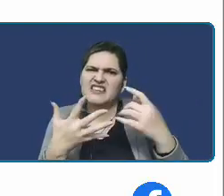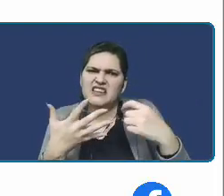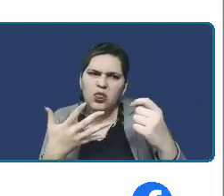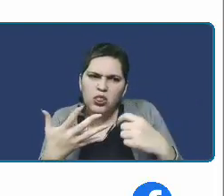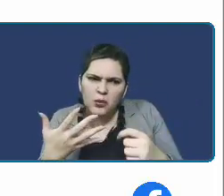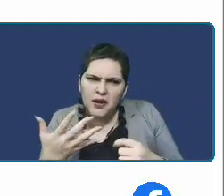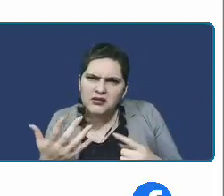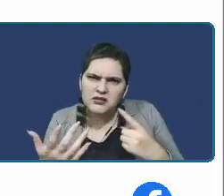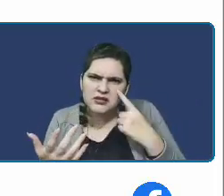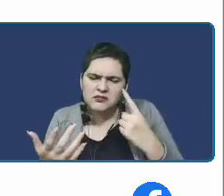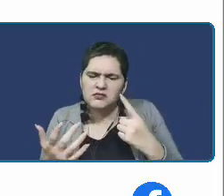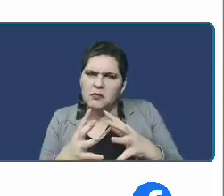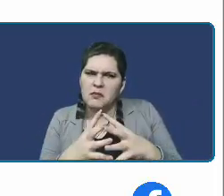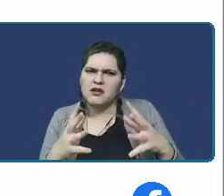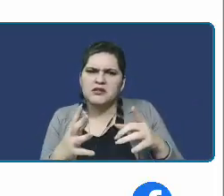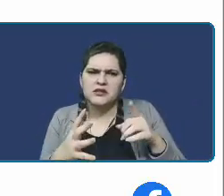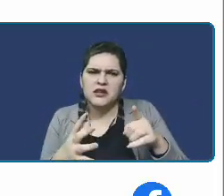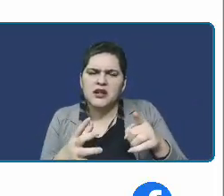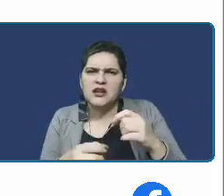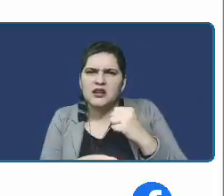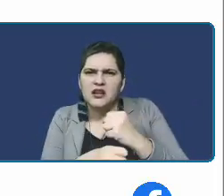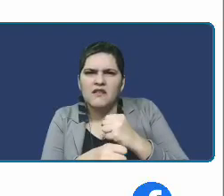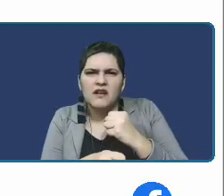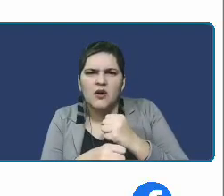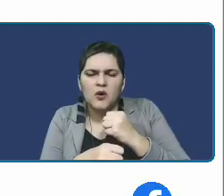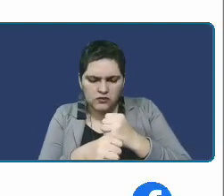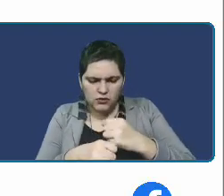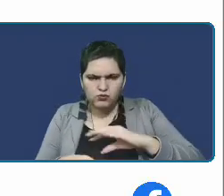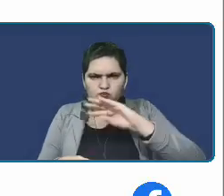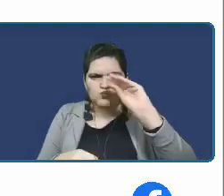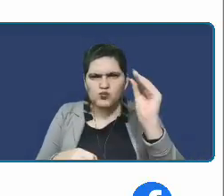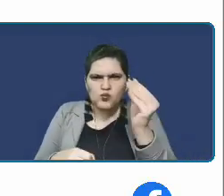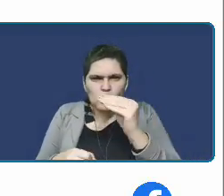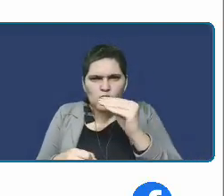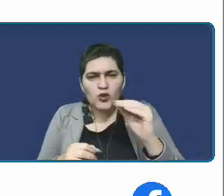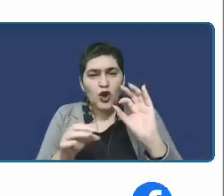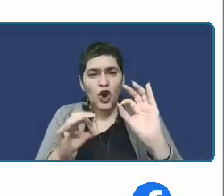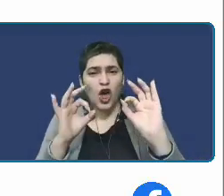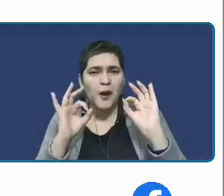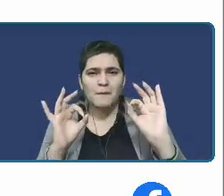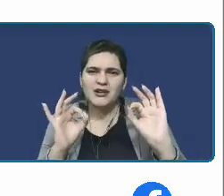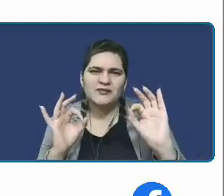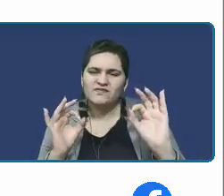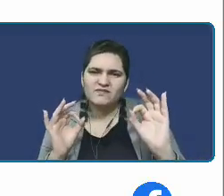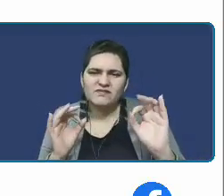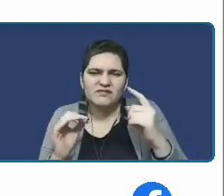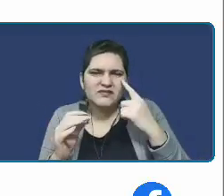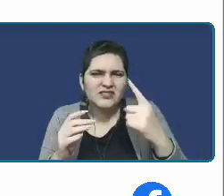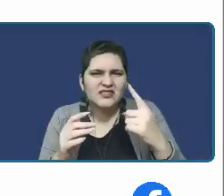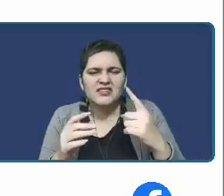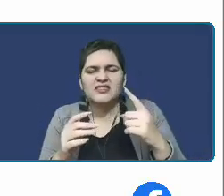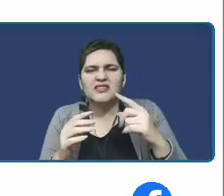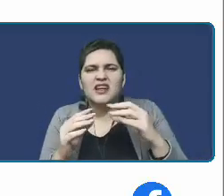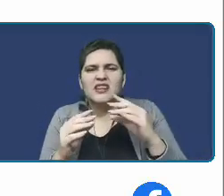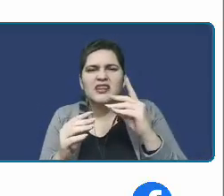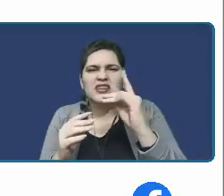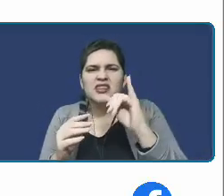esta función normal digestiva. Y es lo que se habla en muchos textos de disfunción intestinal. Y